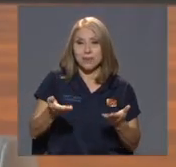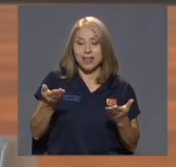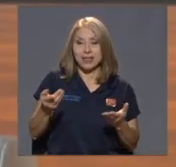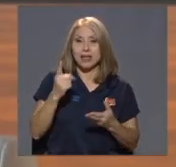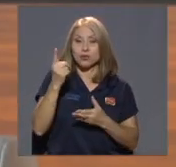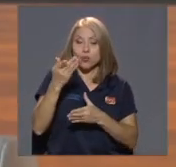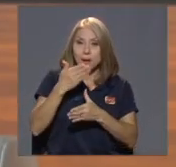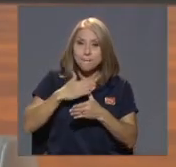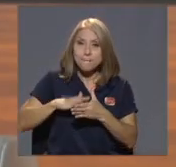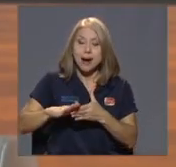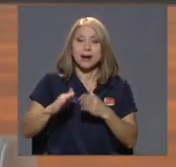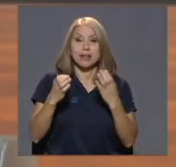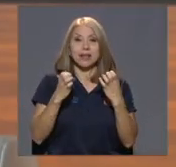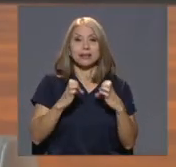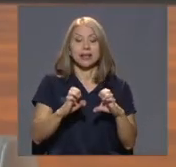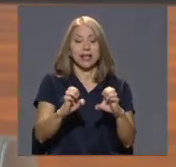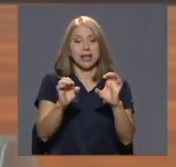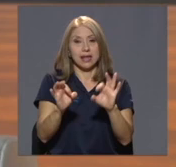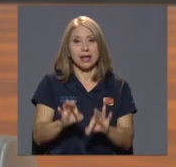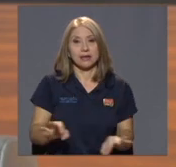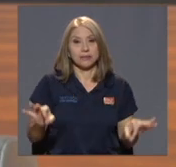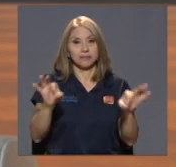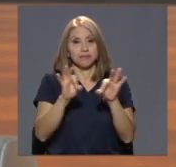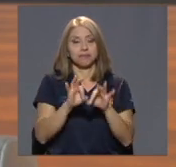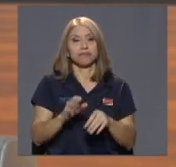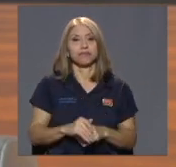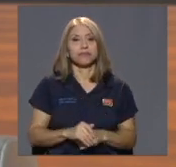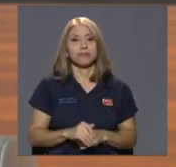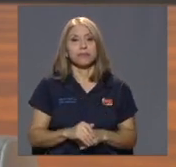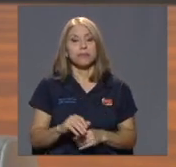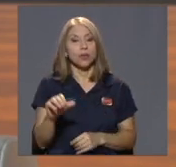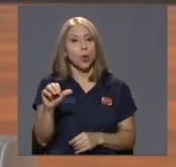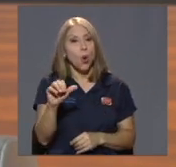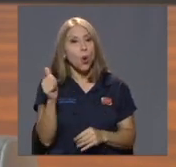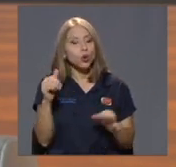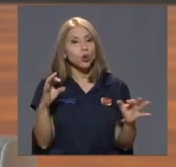de la estrategia. Otro tiene que ver con